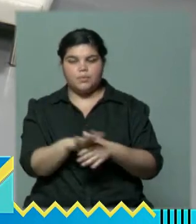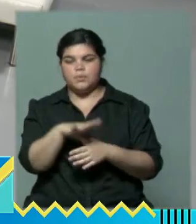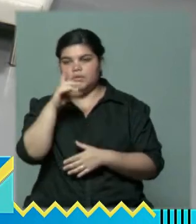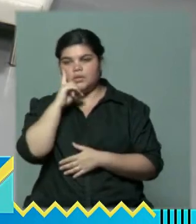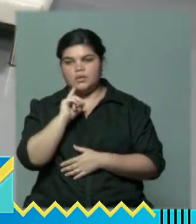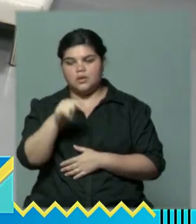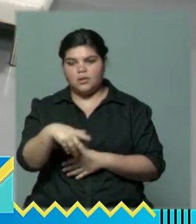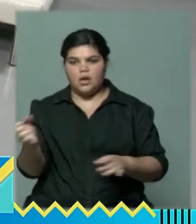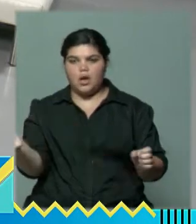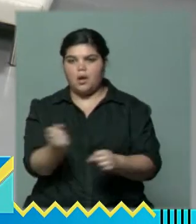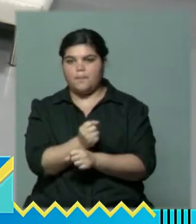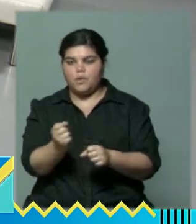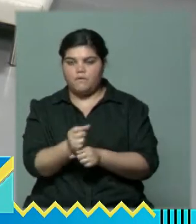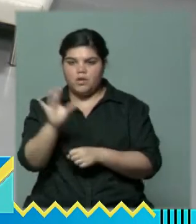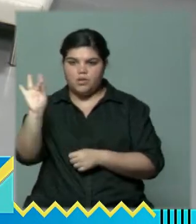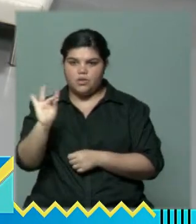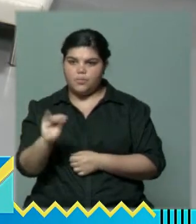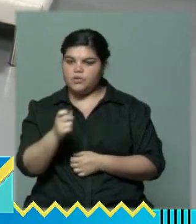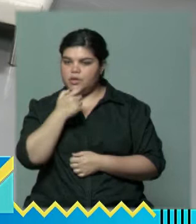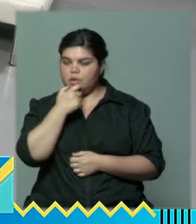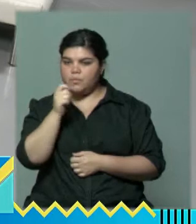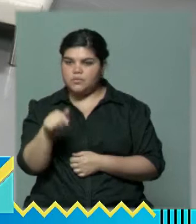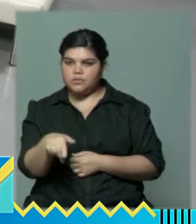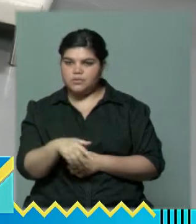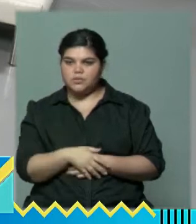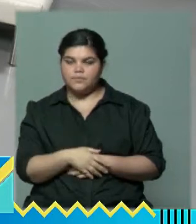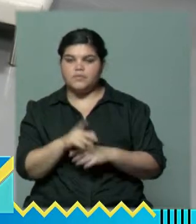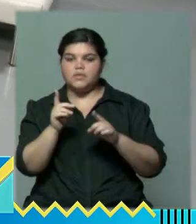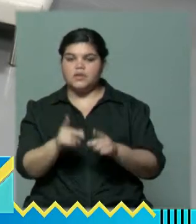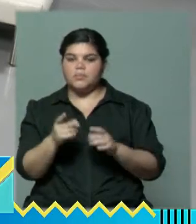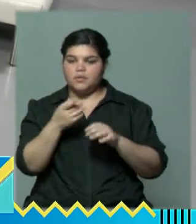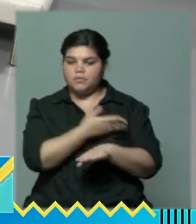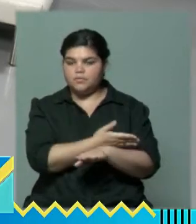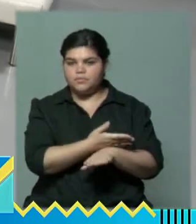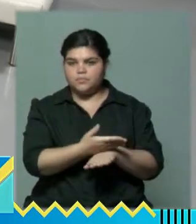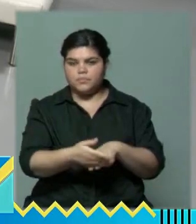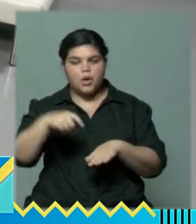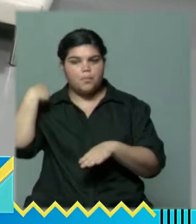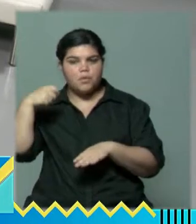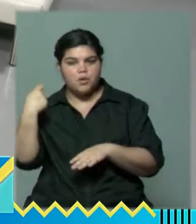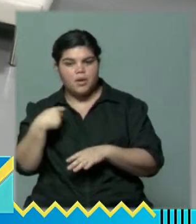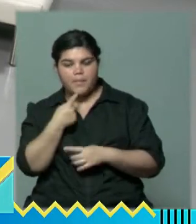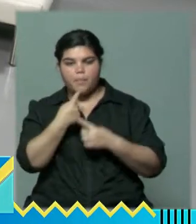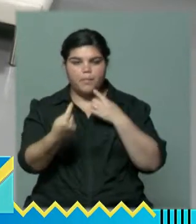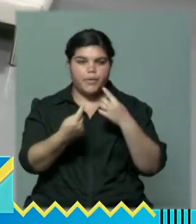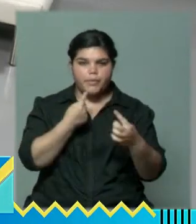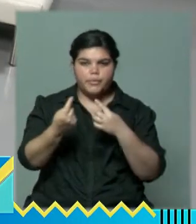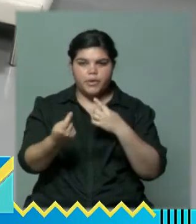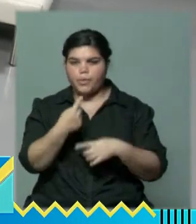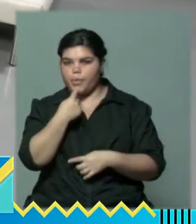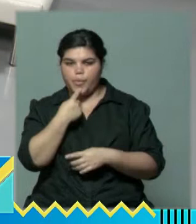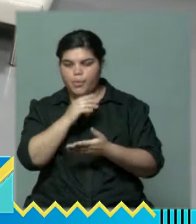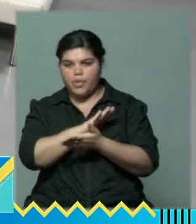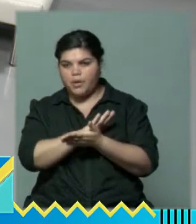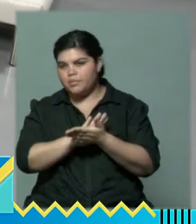que fue aprobado en Cámara de Diputados, aquí en la provincia de Mendoza, y vamos a estar a lo largo del programa desarrollando este tema, preguntando, sacándonos algunas dudas, y como siempre,